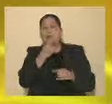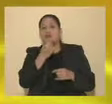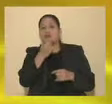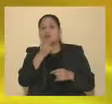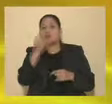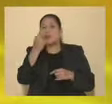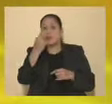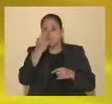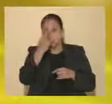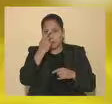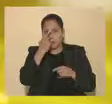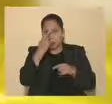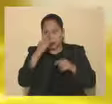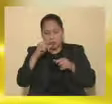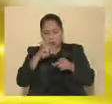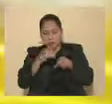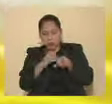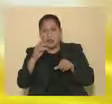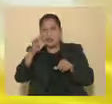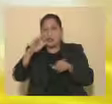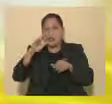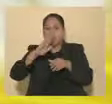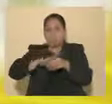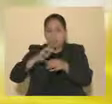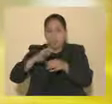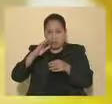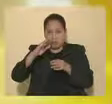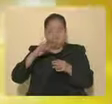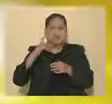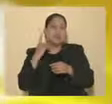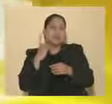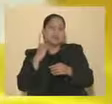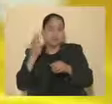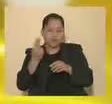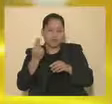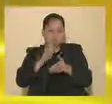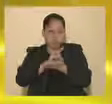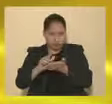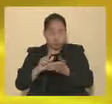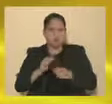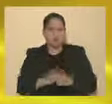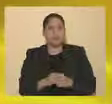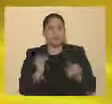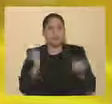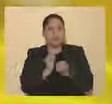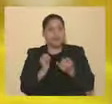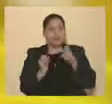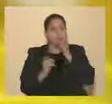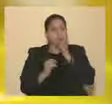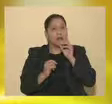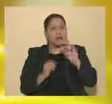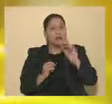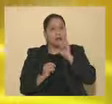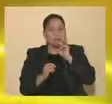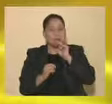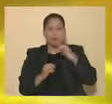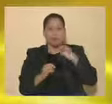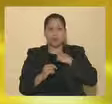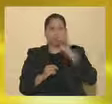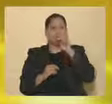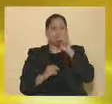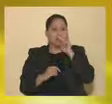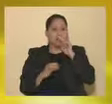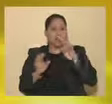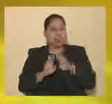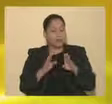quedar en la punta del glande, en fin, todo esto es fundamental. Algo que a todas las mamás y papás, por supuesto, nos preocupa y